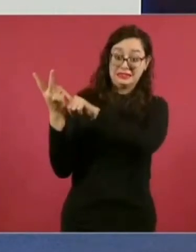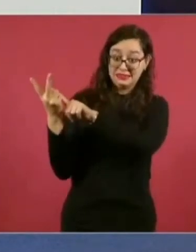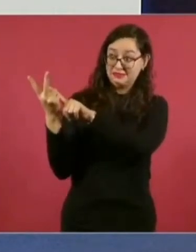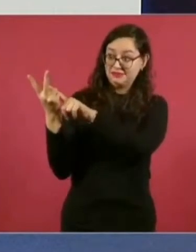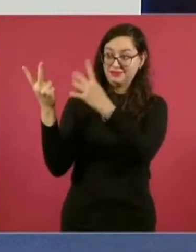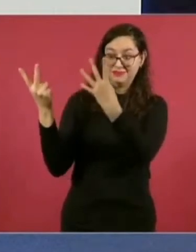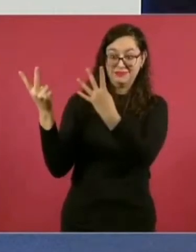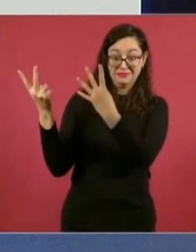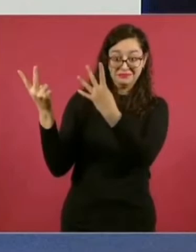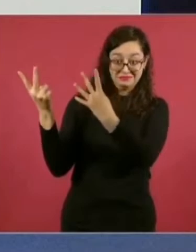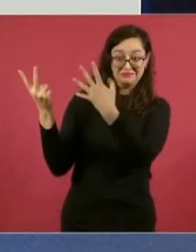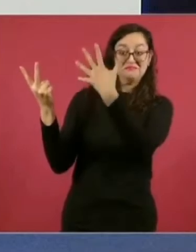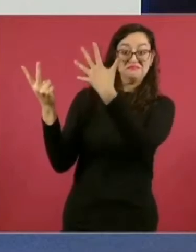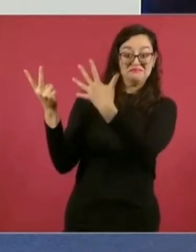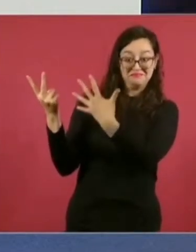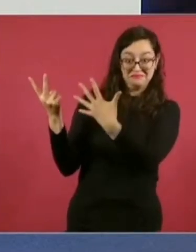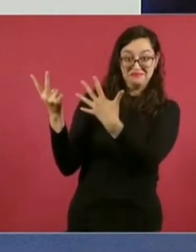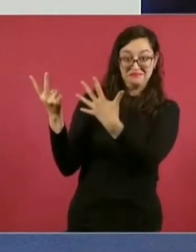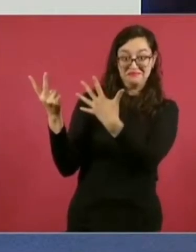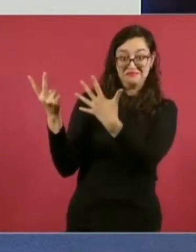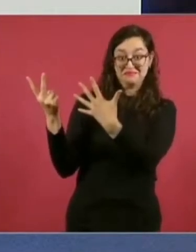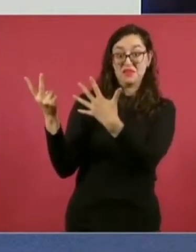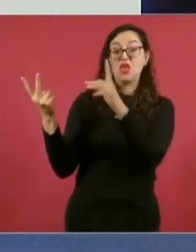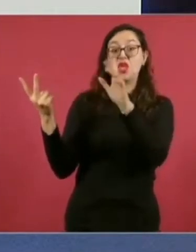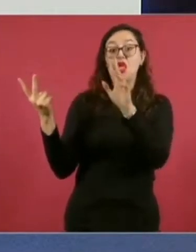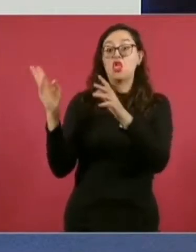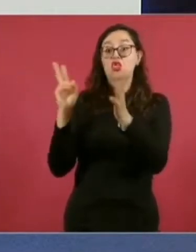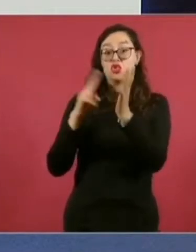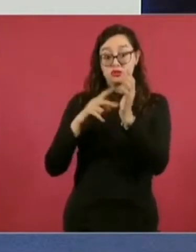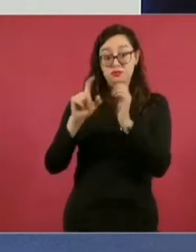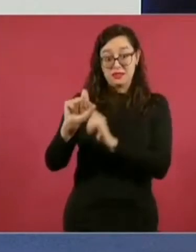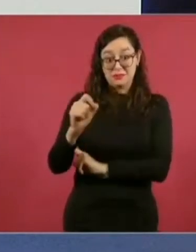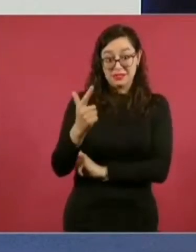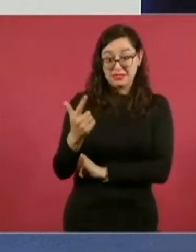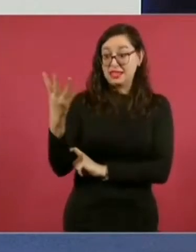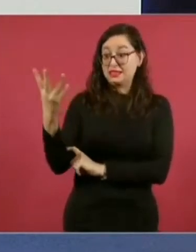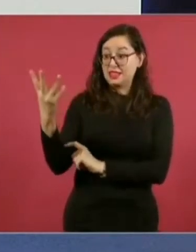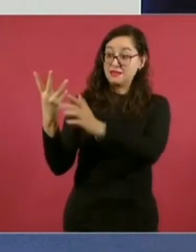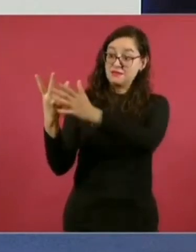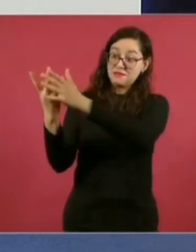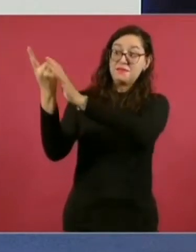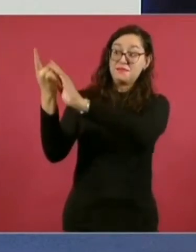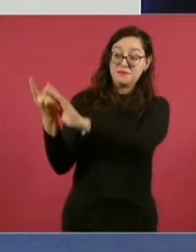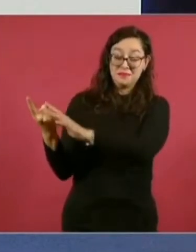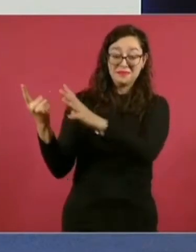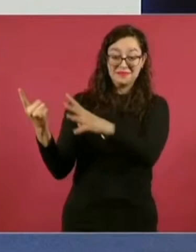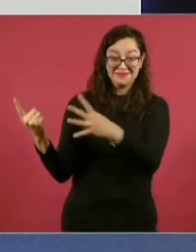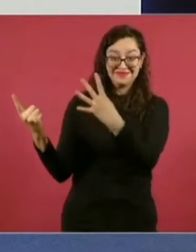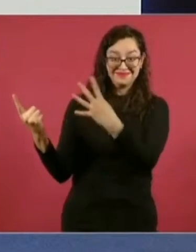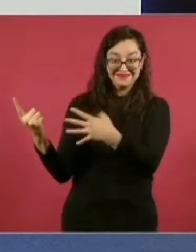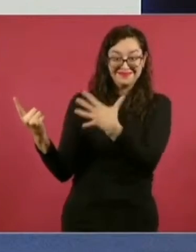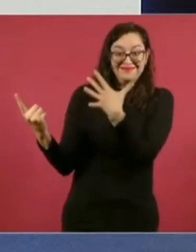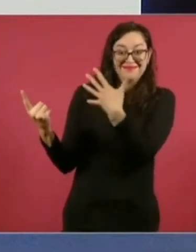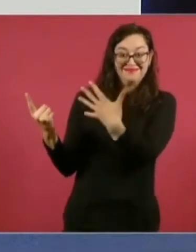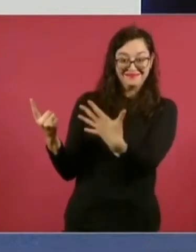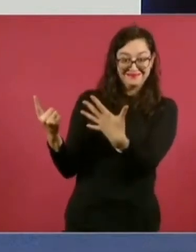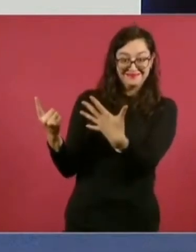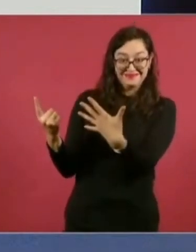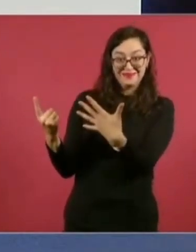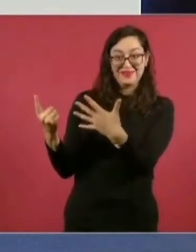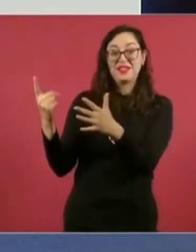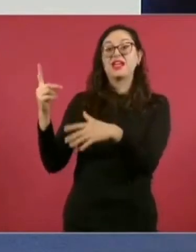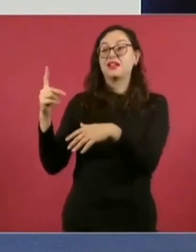otro ministro. Alfredo Gutiérrez Ortiz Mena sale en noviembre del 27 y Alberto Pérez Dayán sale en noviembre